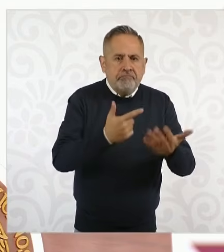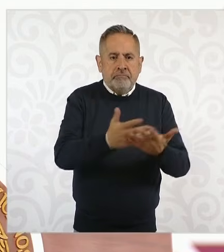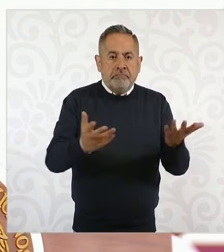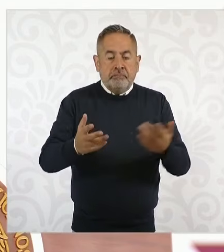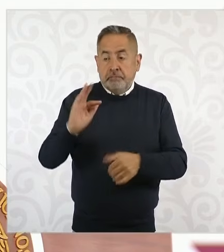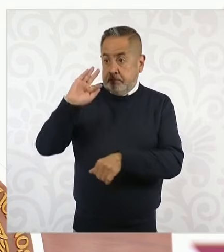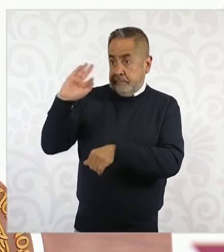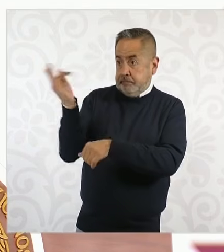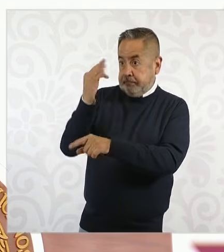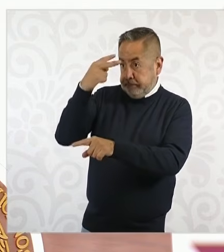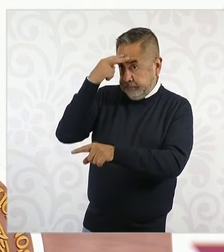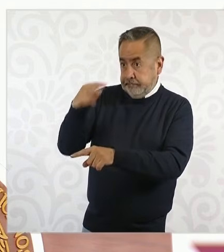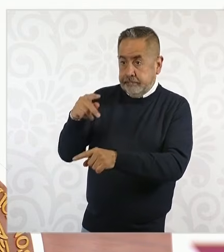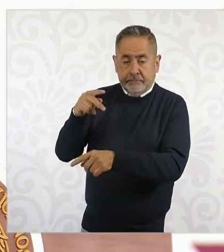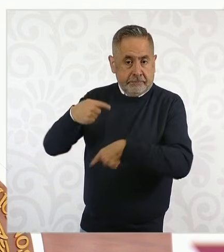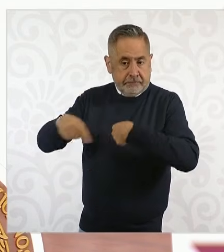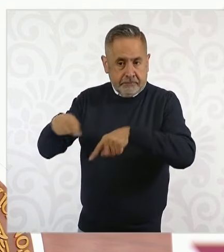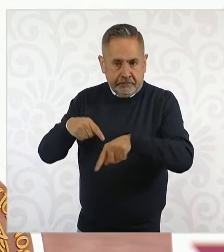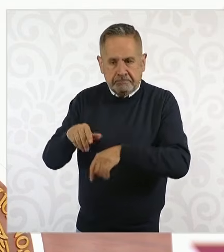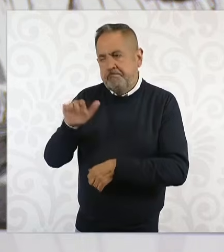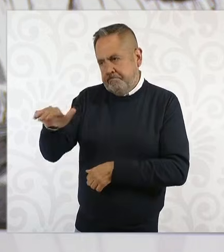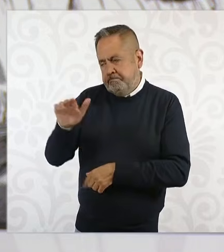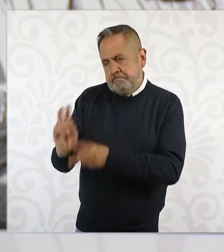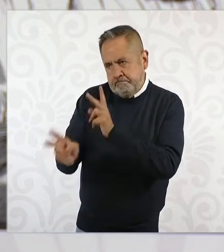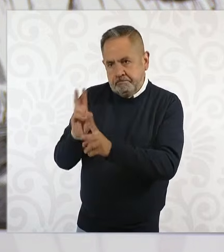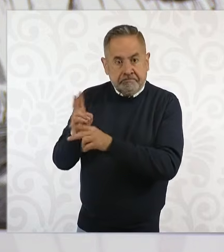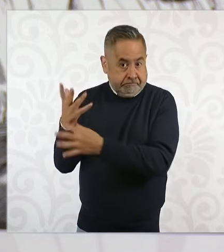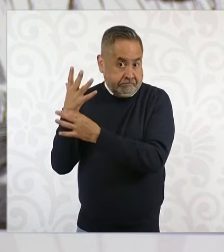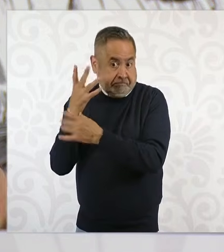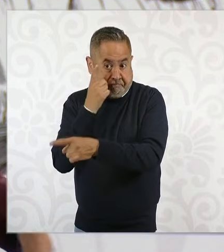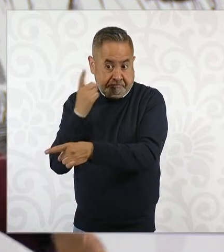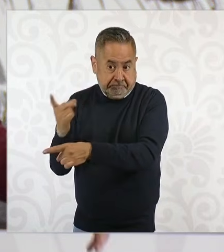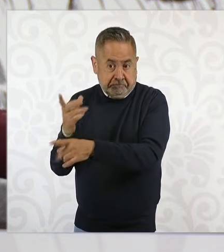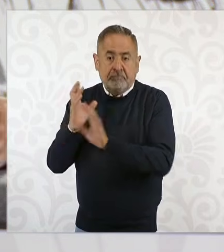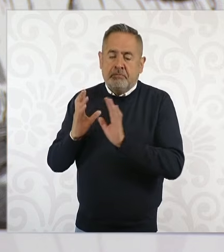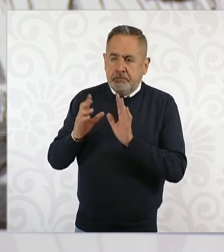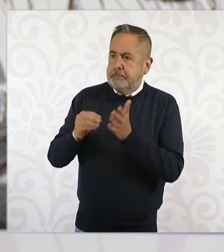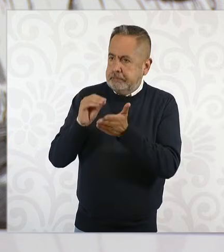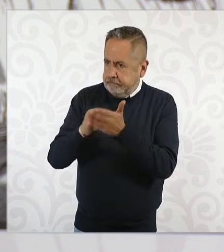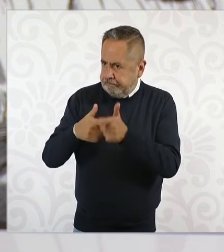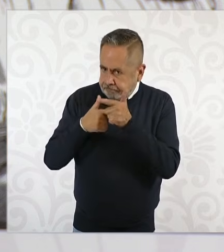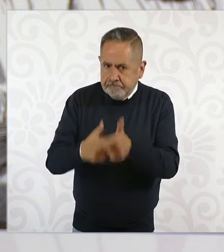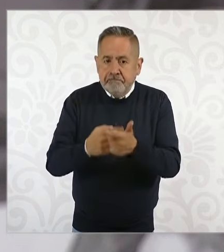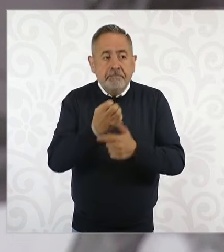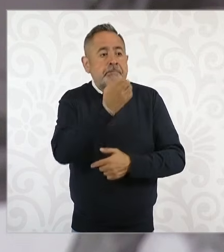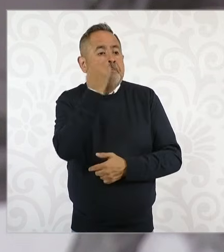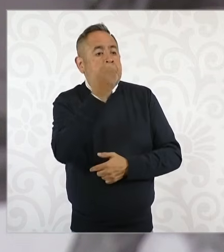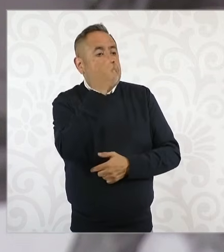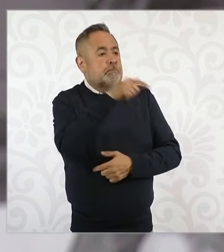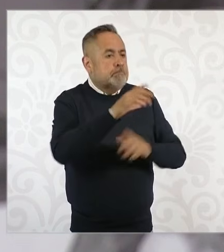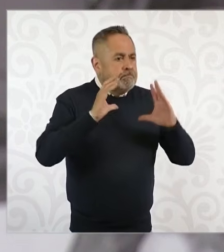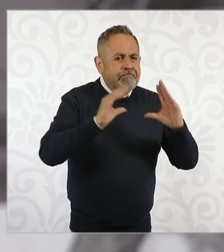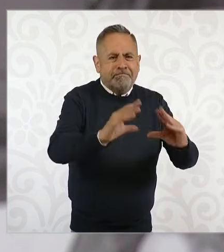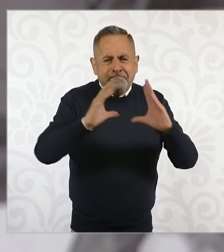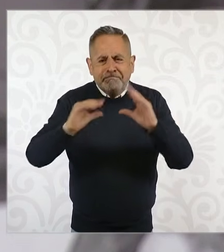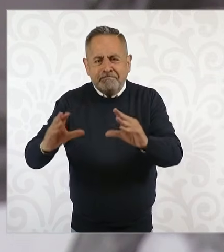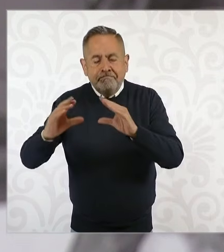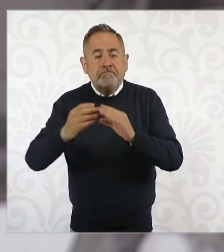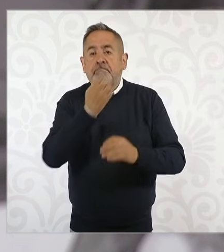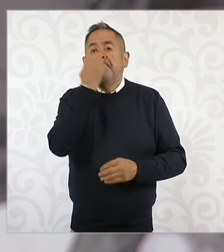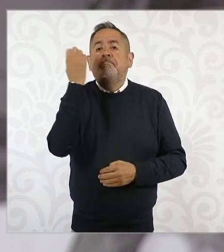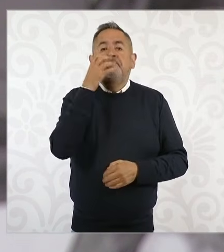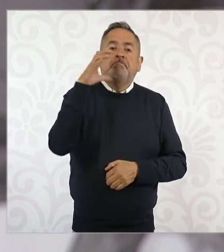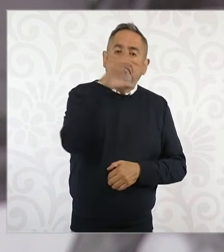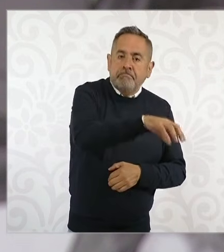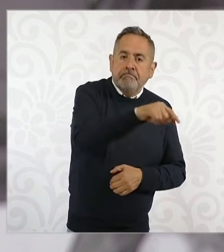pues también, como lo mencionaron aquí, que sigamos trabajando en las escuelas deportivas a lo largo y ancho del